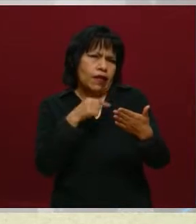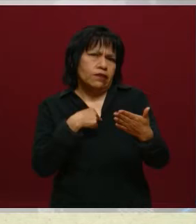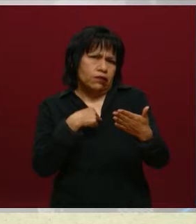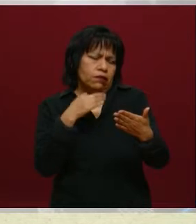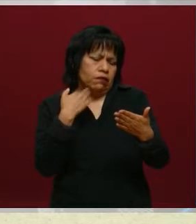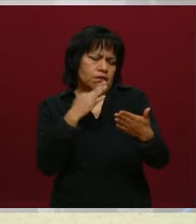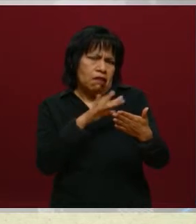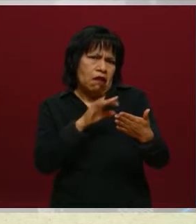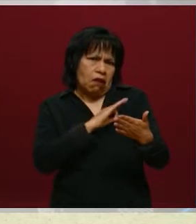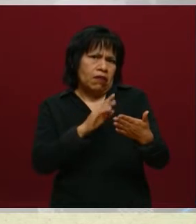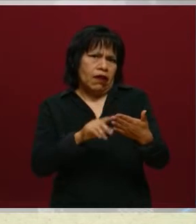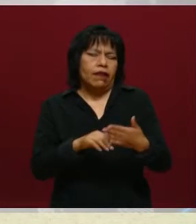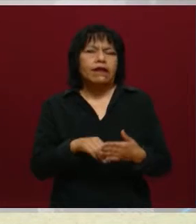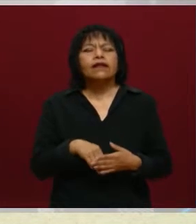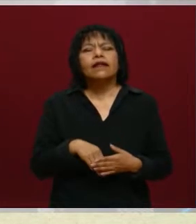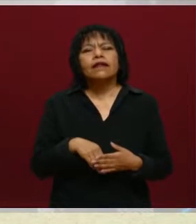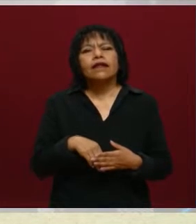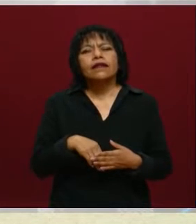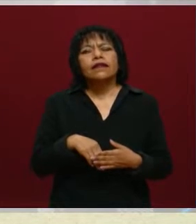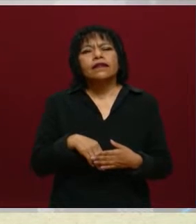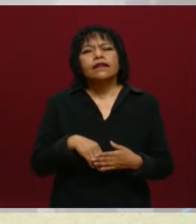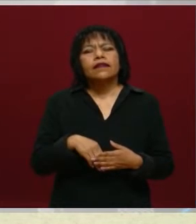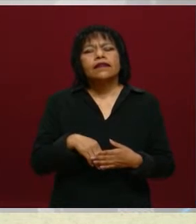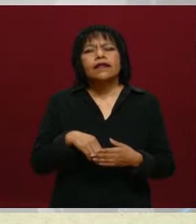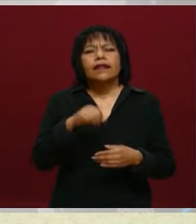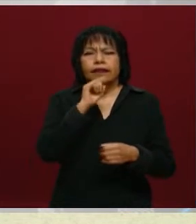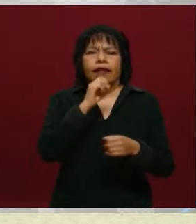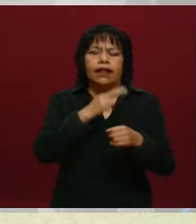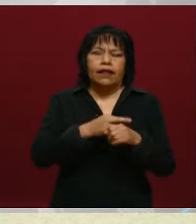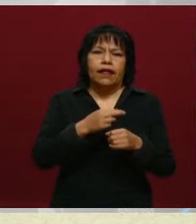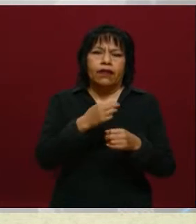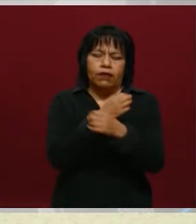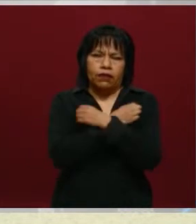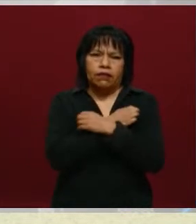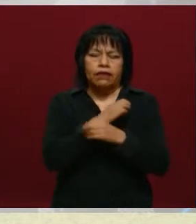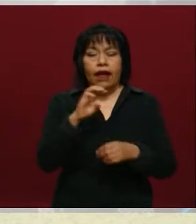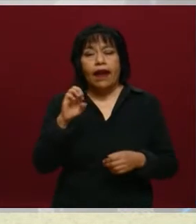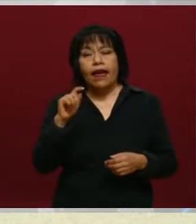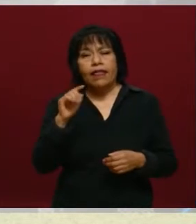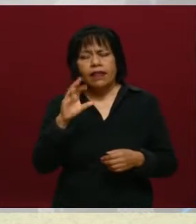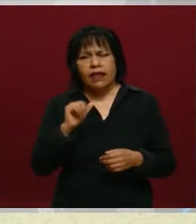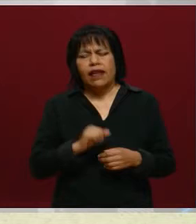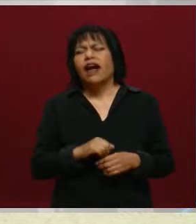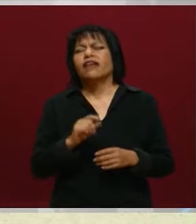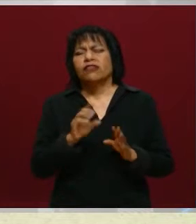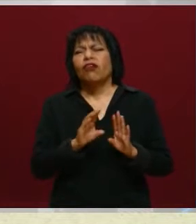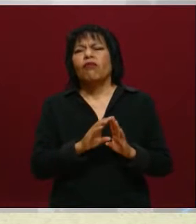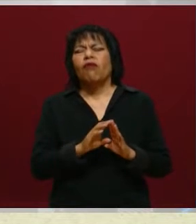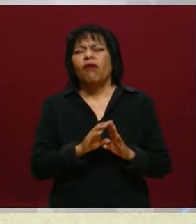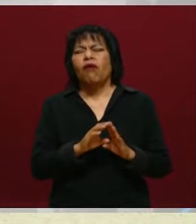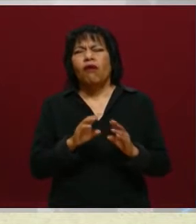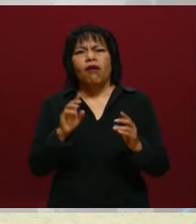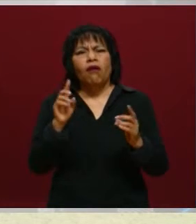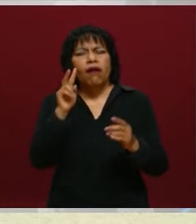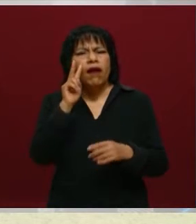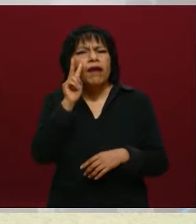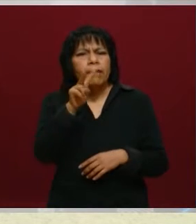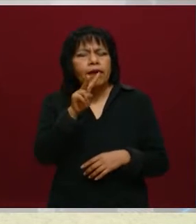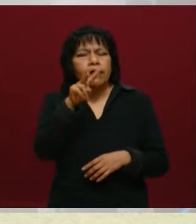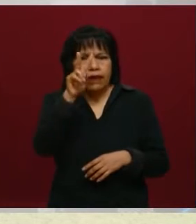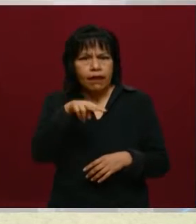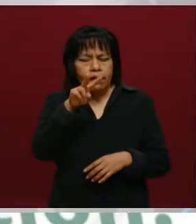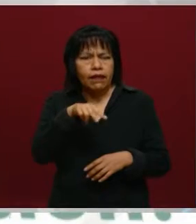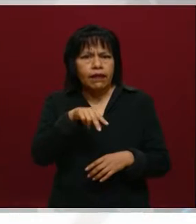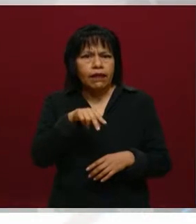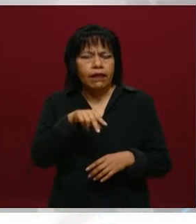nos hace su favor melitón lozano en nuestro secretario de educación dice la ética nos permite confrontar nuestras formas de ver la realidad